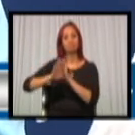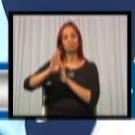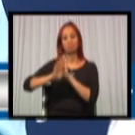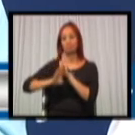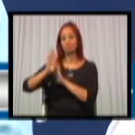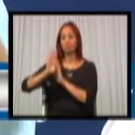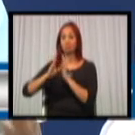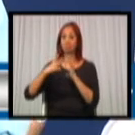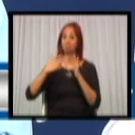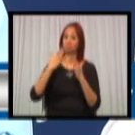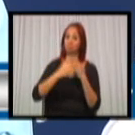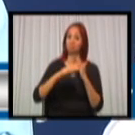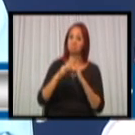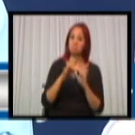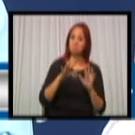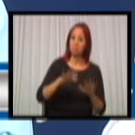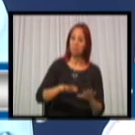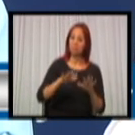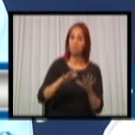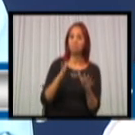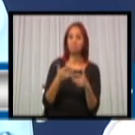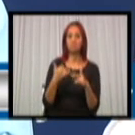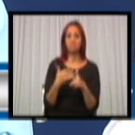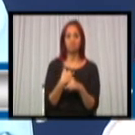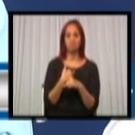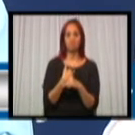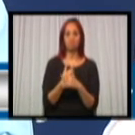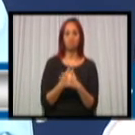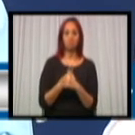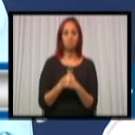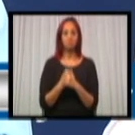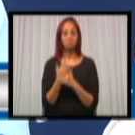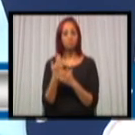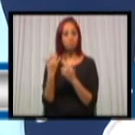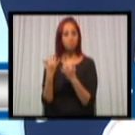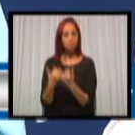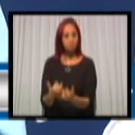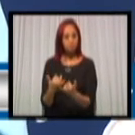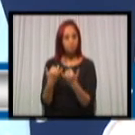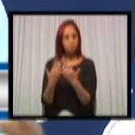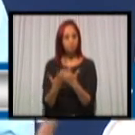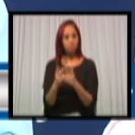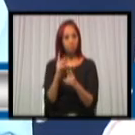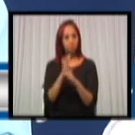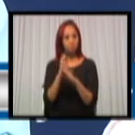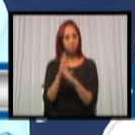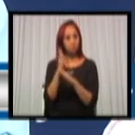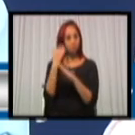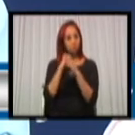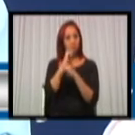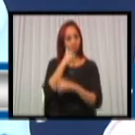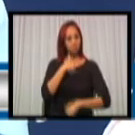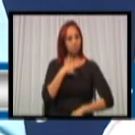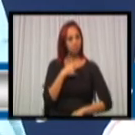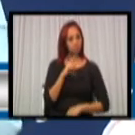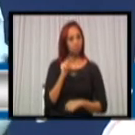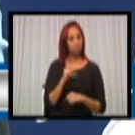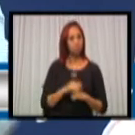de una manera estable. Tenemos actualmente un banco que antes no lo teníamos.